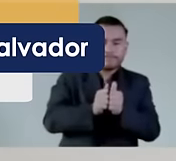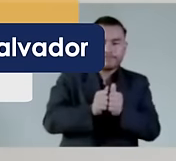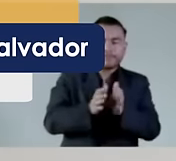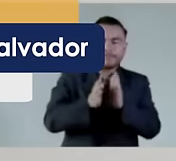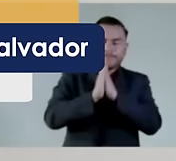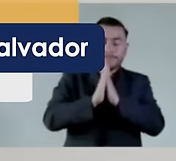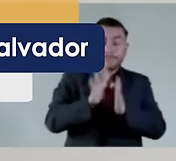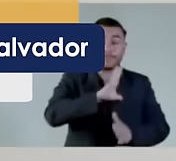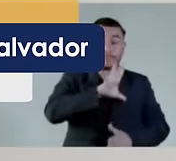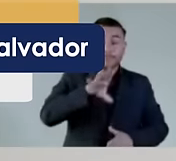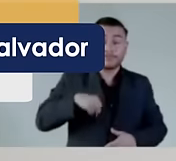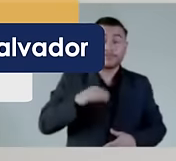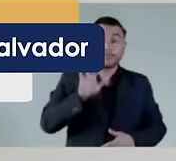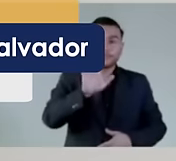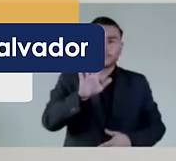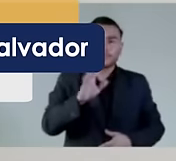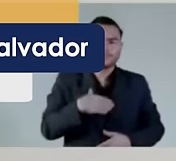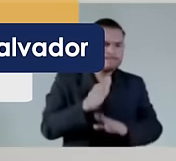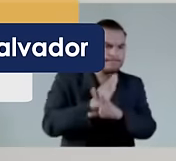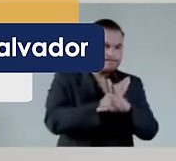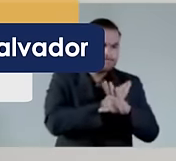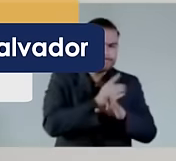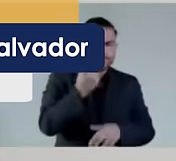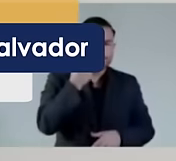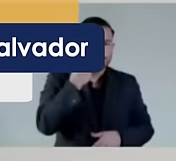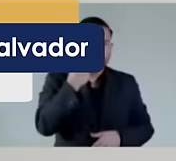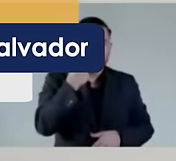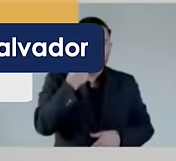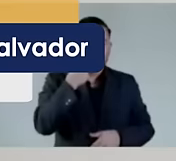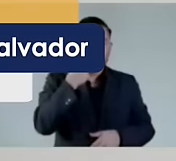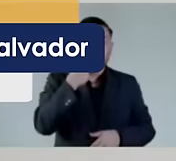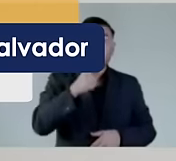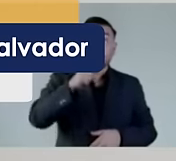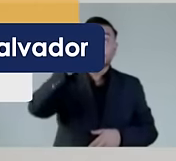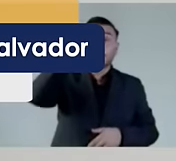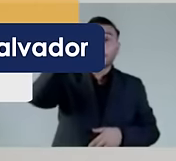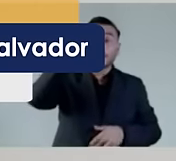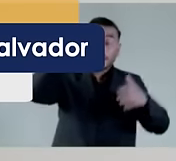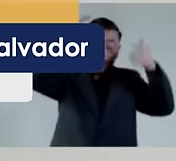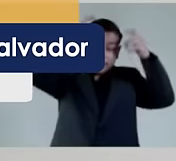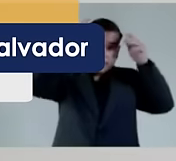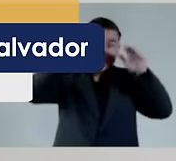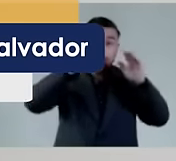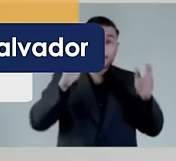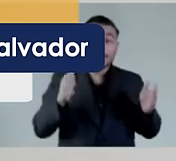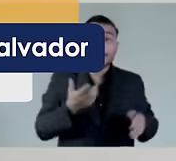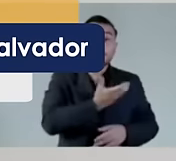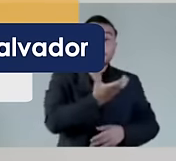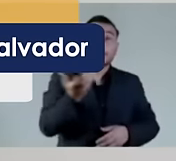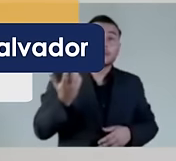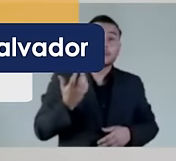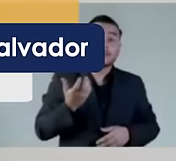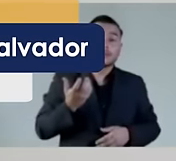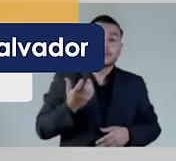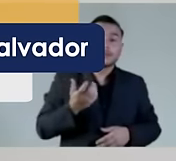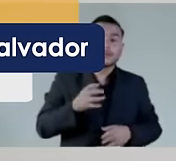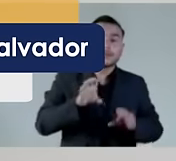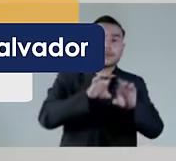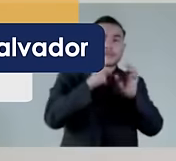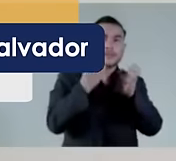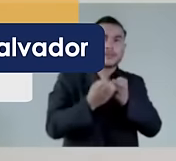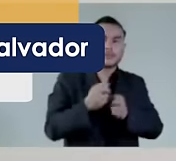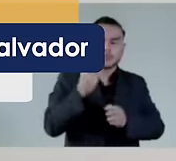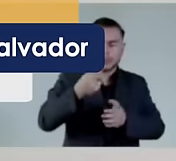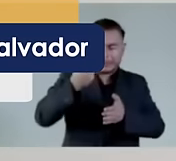por su familia pedimos protección asignamos ángeles sobre todo su equipo y a través de la gestión